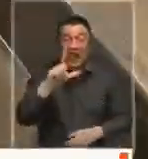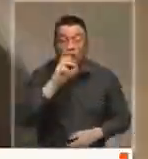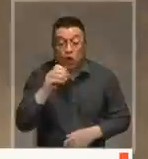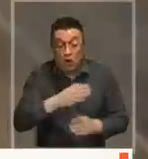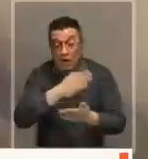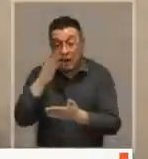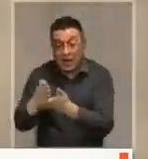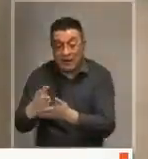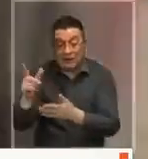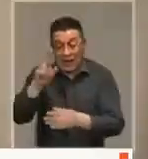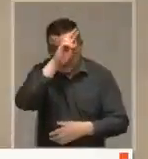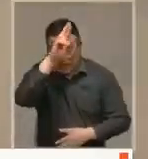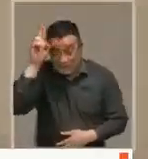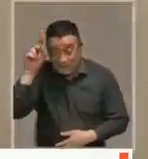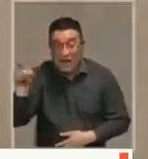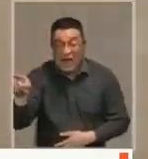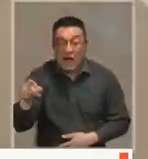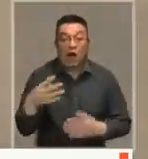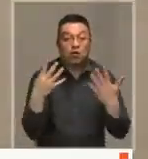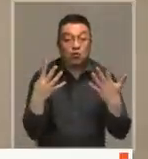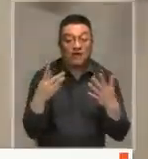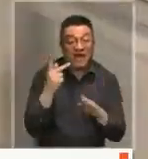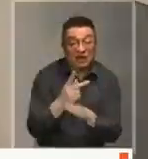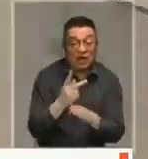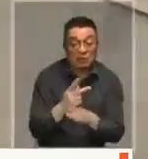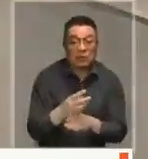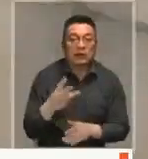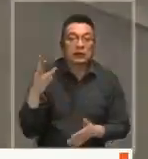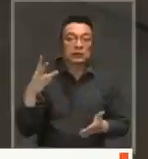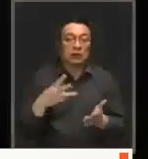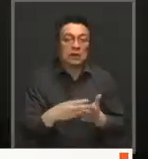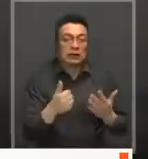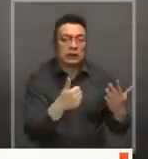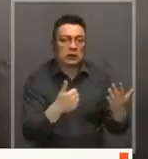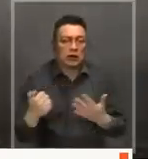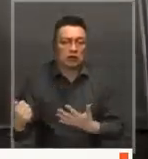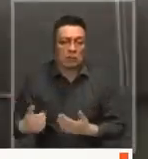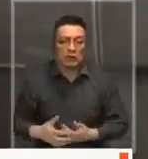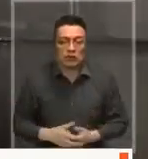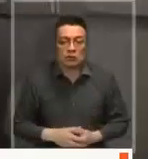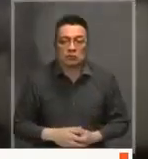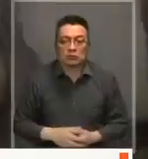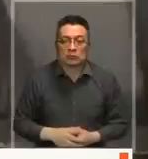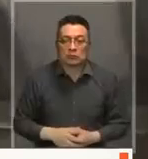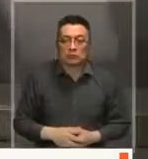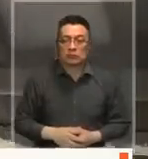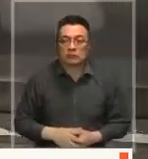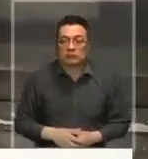Gales, 9 kilómetros, el costo es de 3.600 pesos.